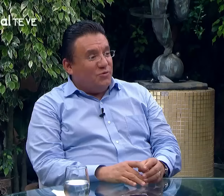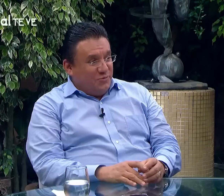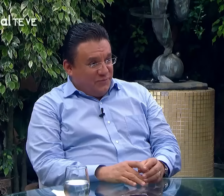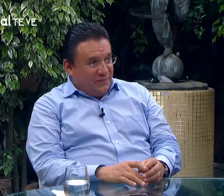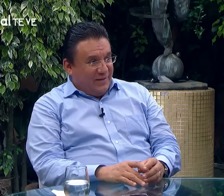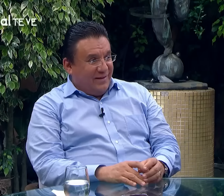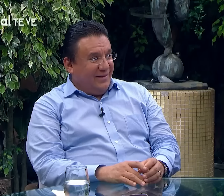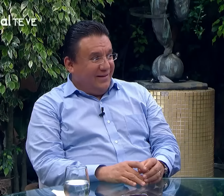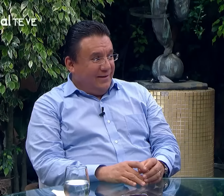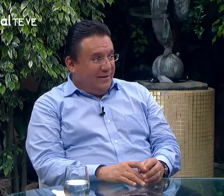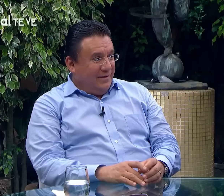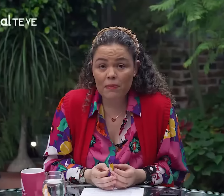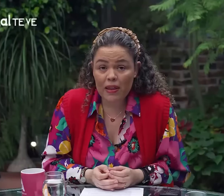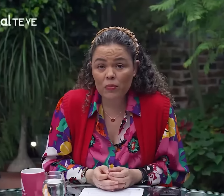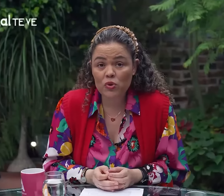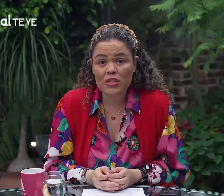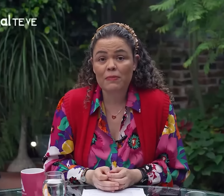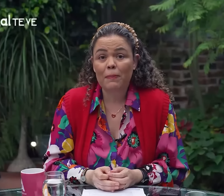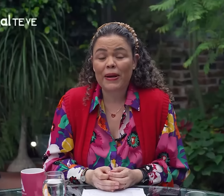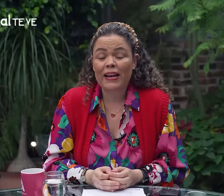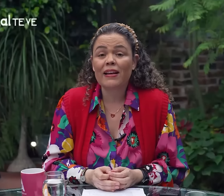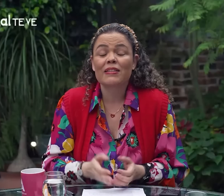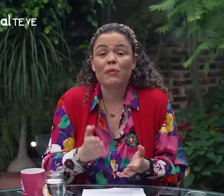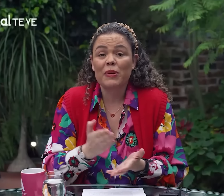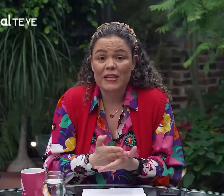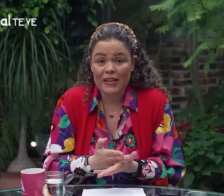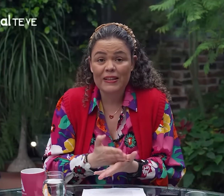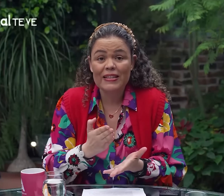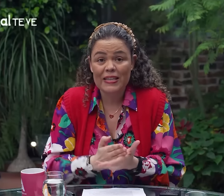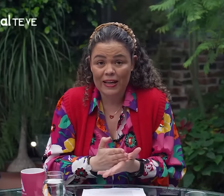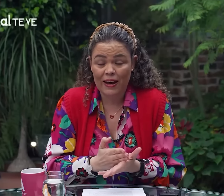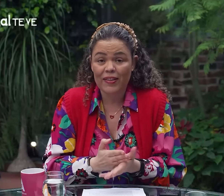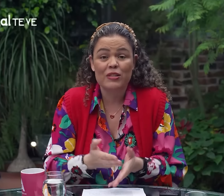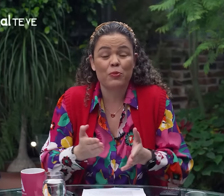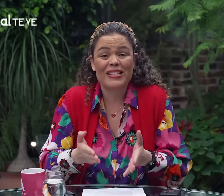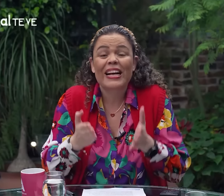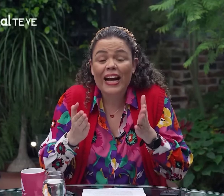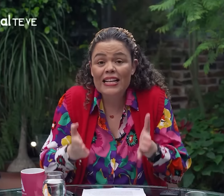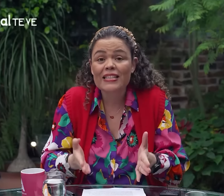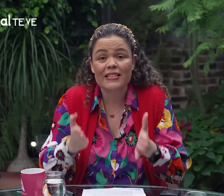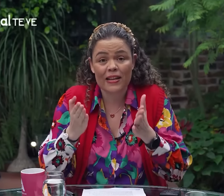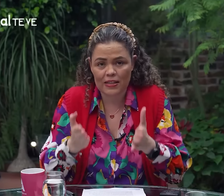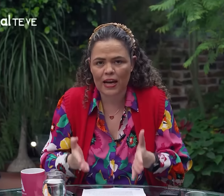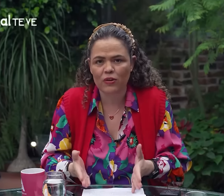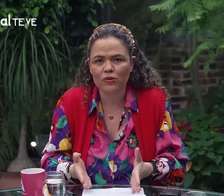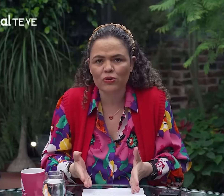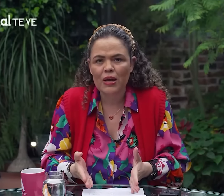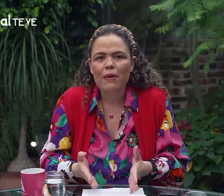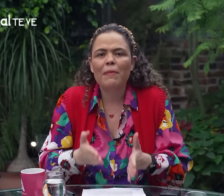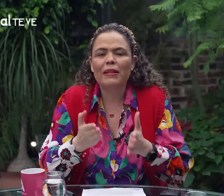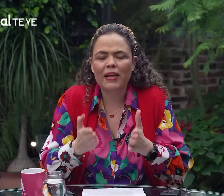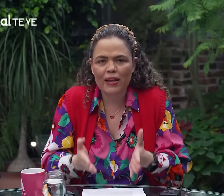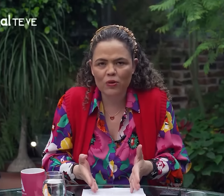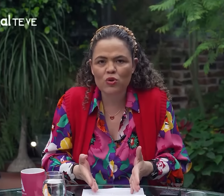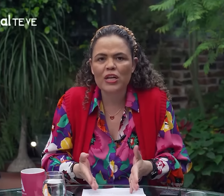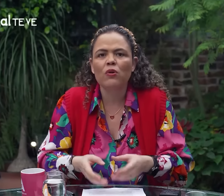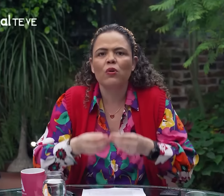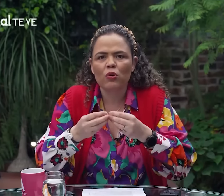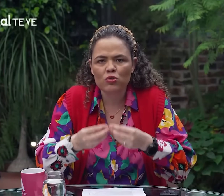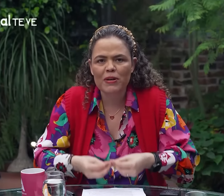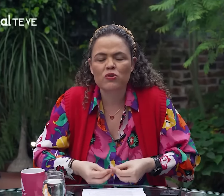fachos. Así. Lo que sí me da muchísima pena es que el presidente siga, después de casi 6 años,